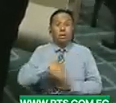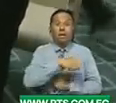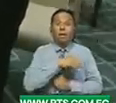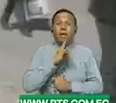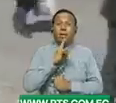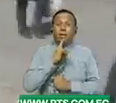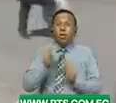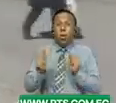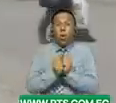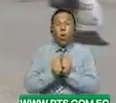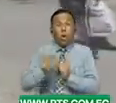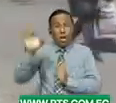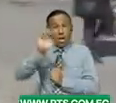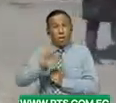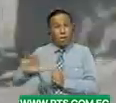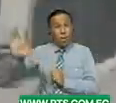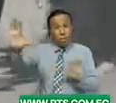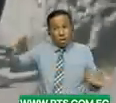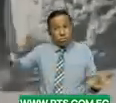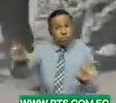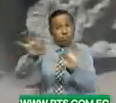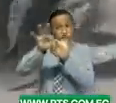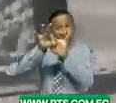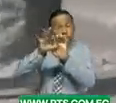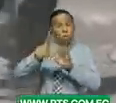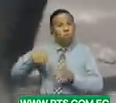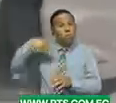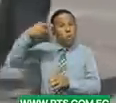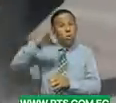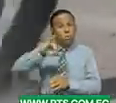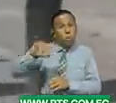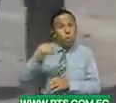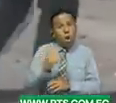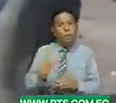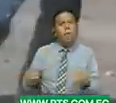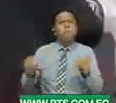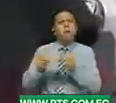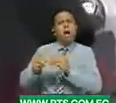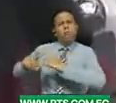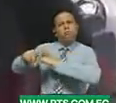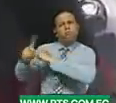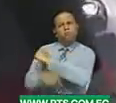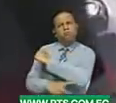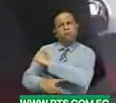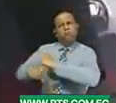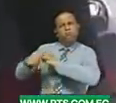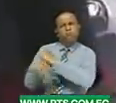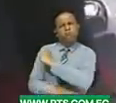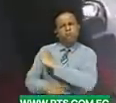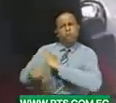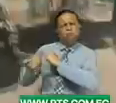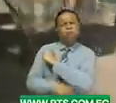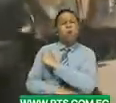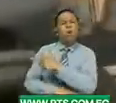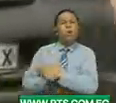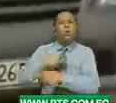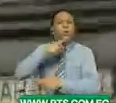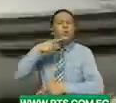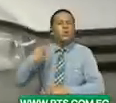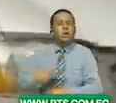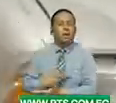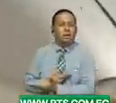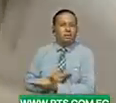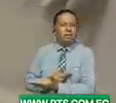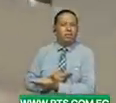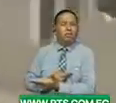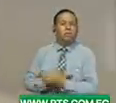aliados europeos anunciarán el jueves más sanciones contra Rusia y el endurecimiento de las medidas ya adoptadas